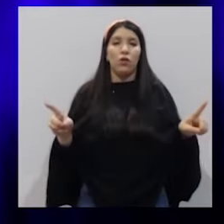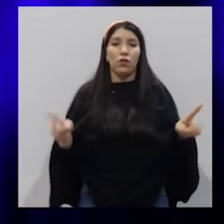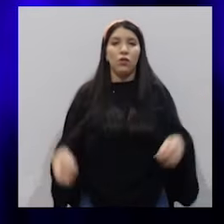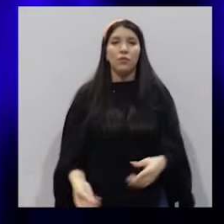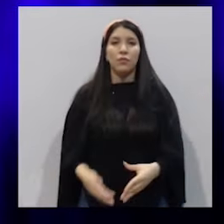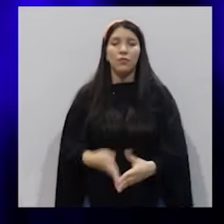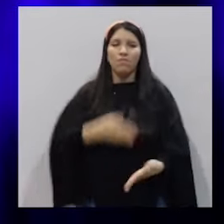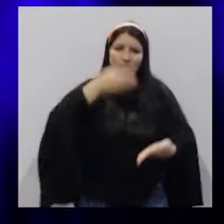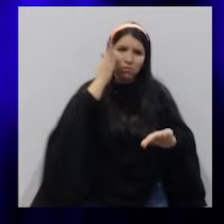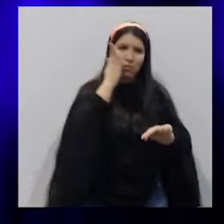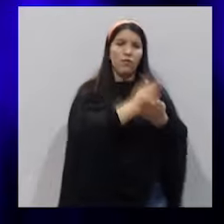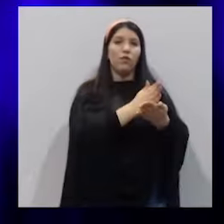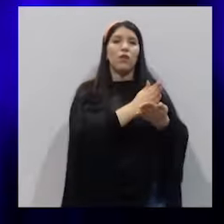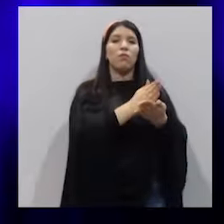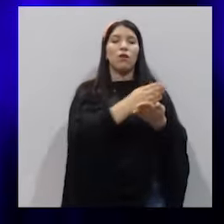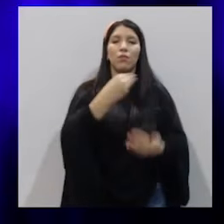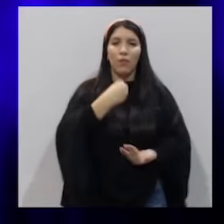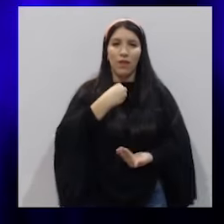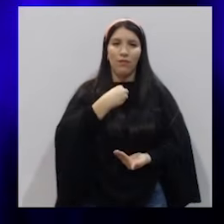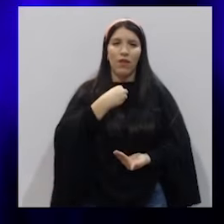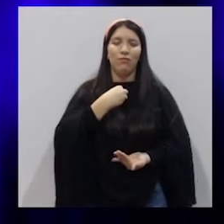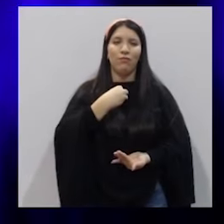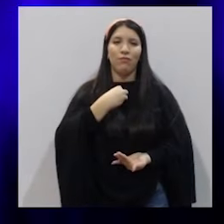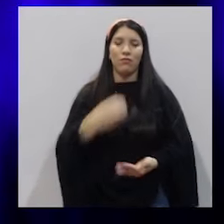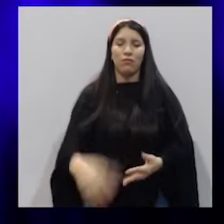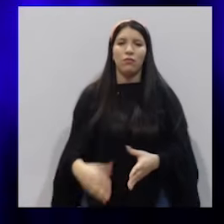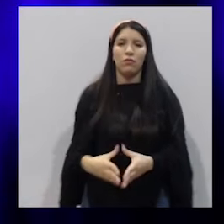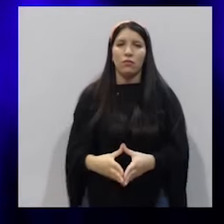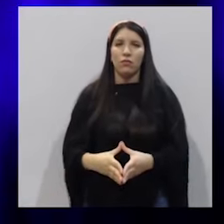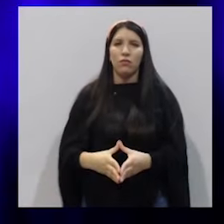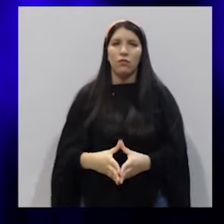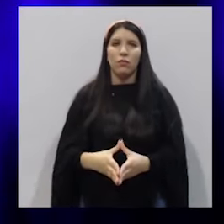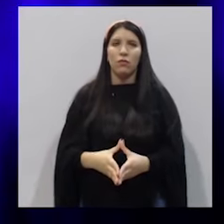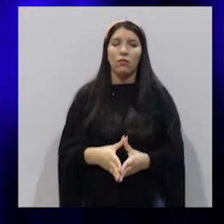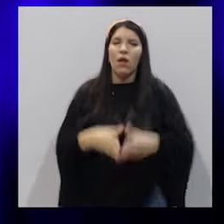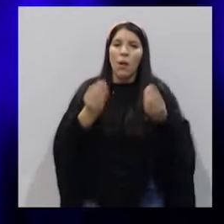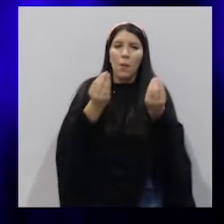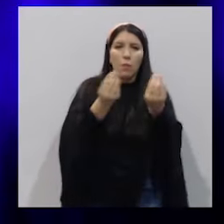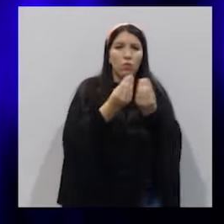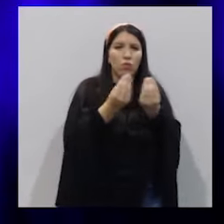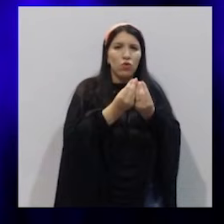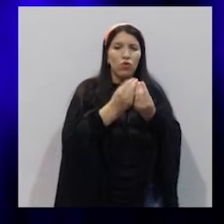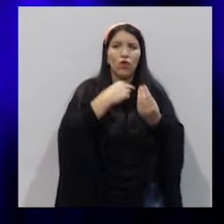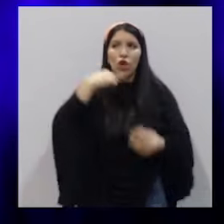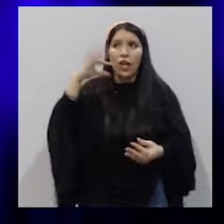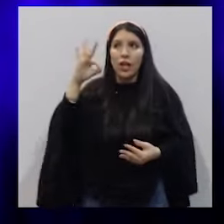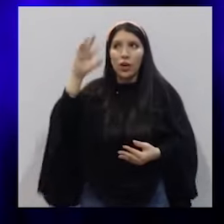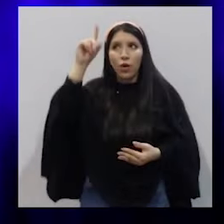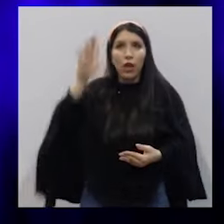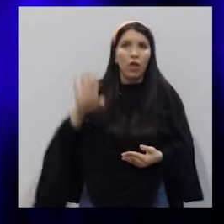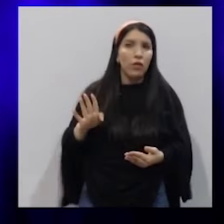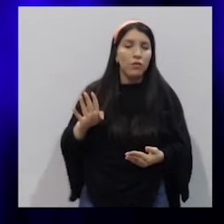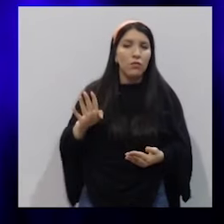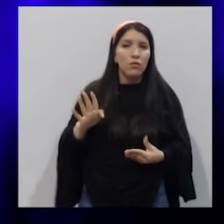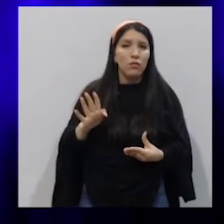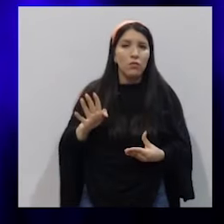señor por eso vemos muchos cristianos que no tienen gozo que no tienen alegría que no disfrutan la vida en el